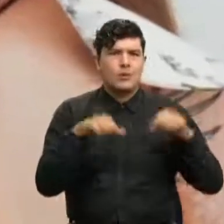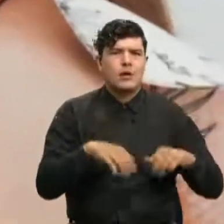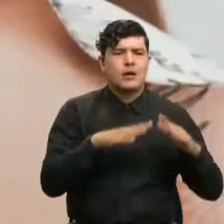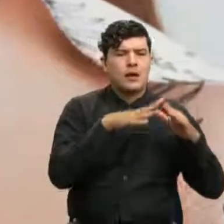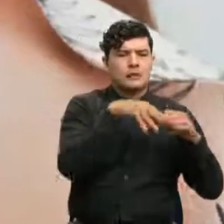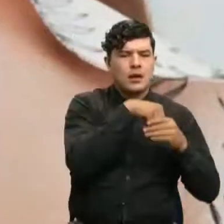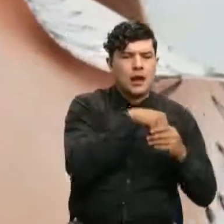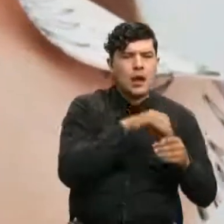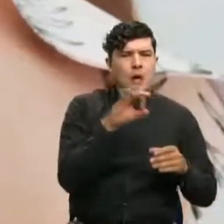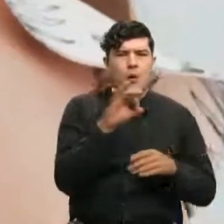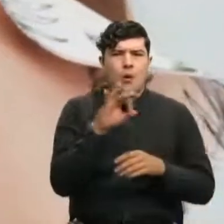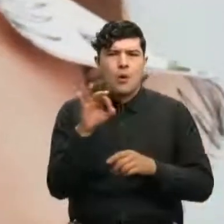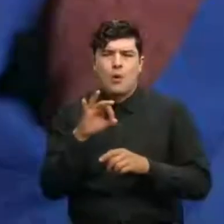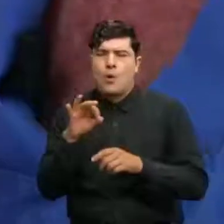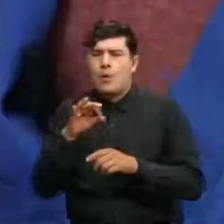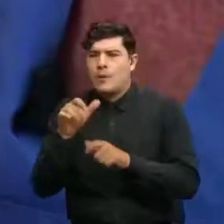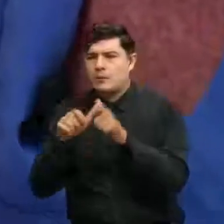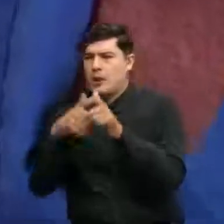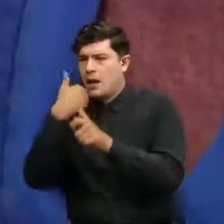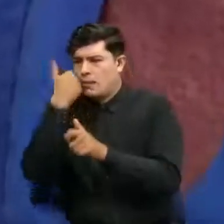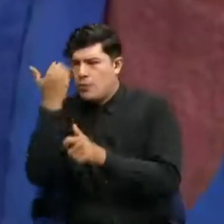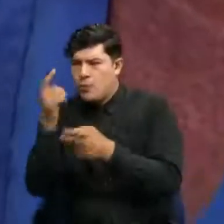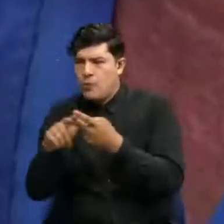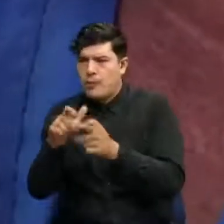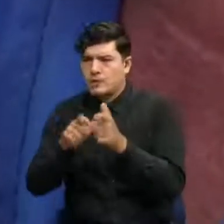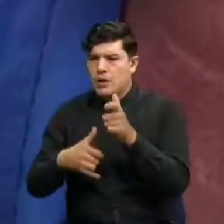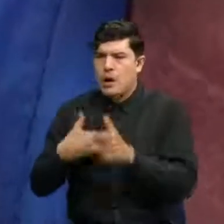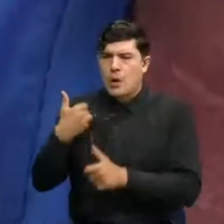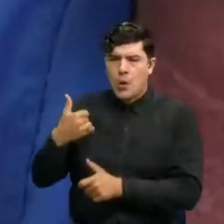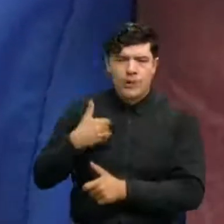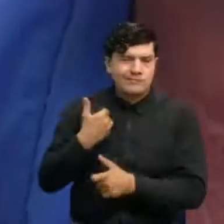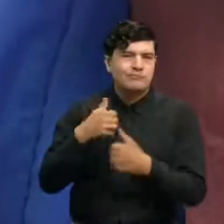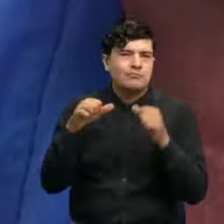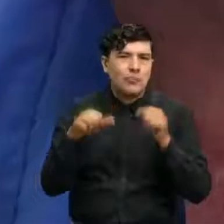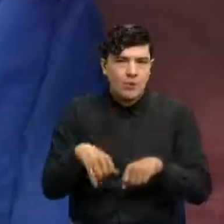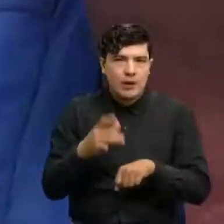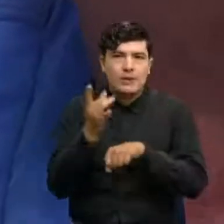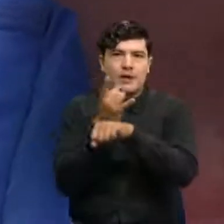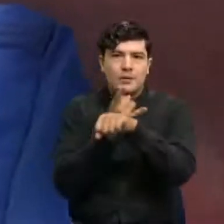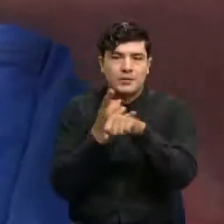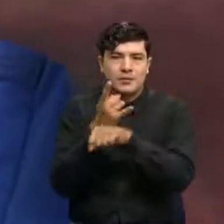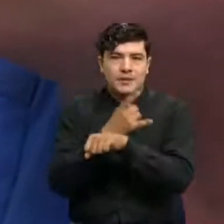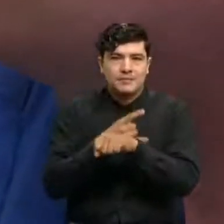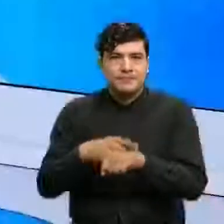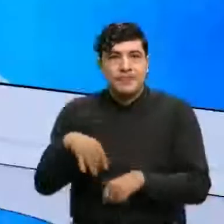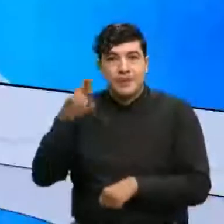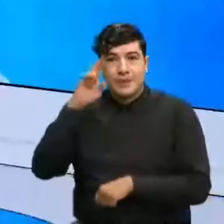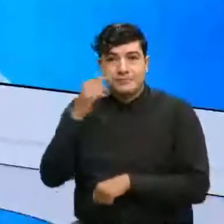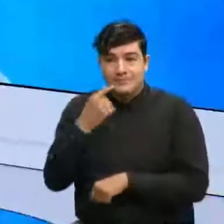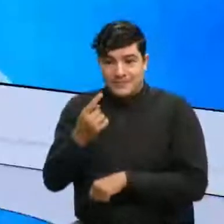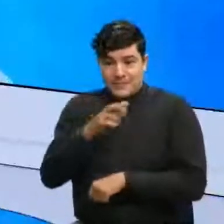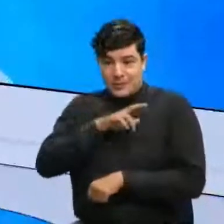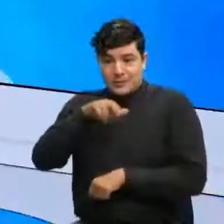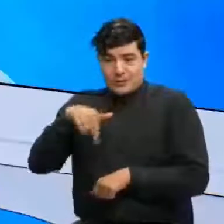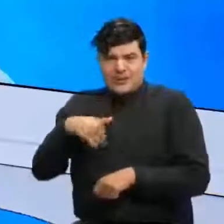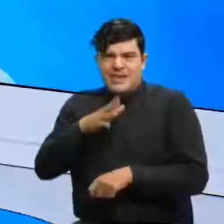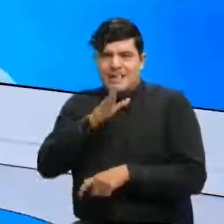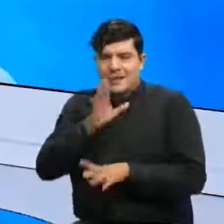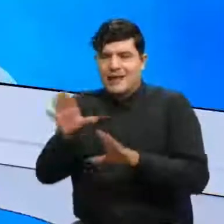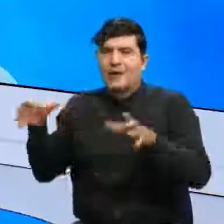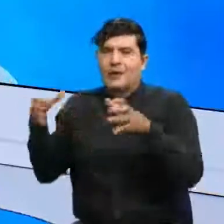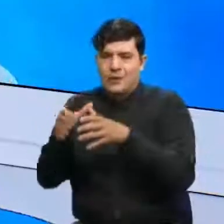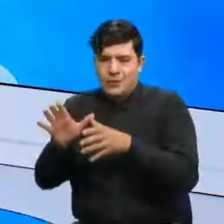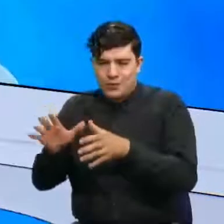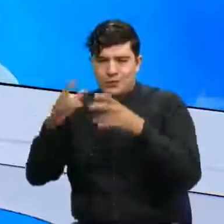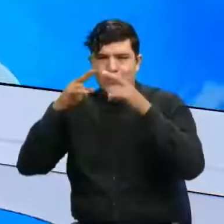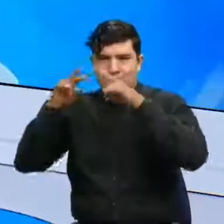por adultos y como por menores de edad. Por eso cuando decimos nosotros es mencionar todo el grupo de investigación que tengo el